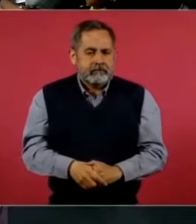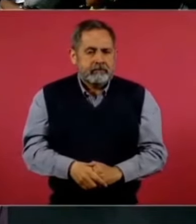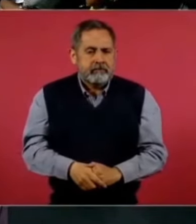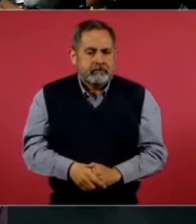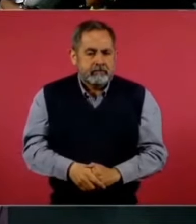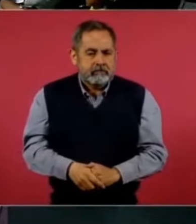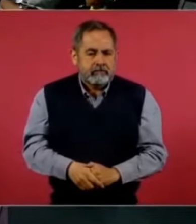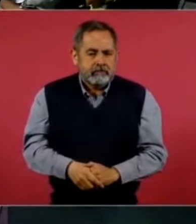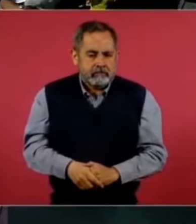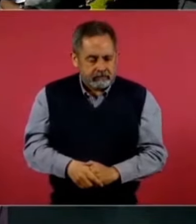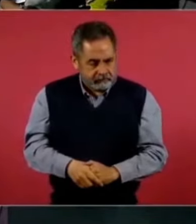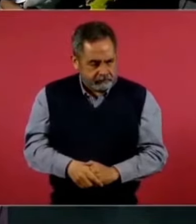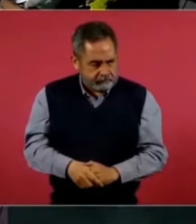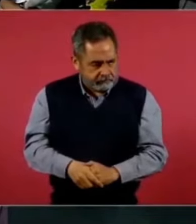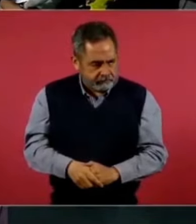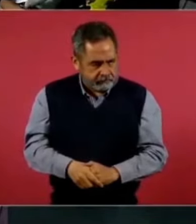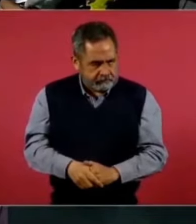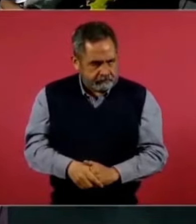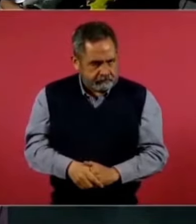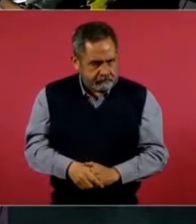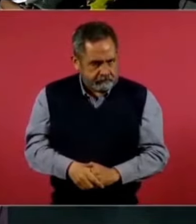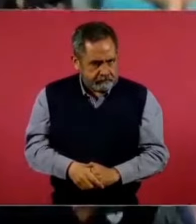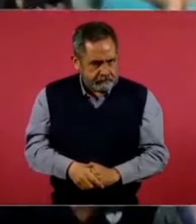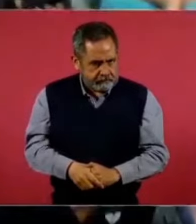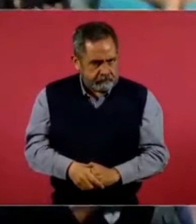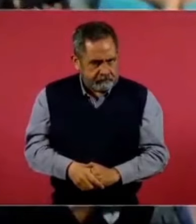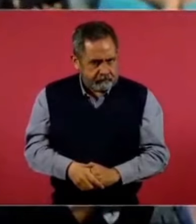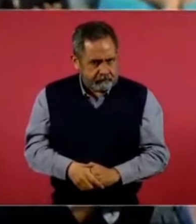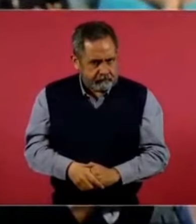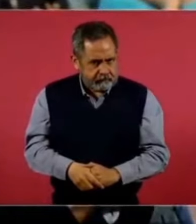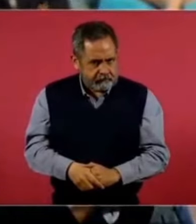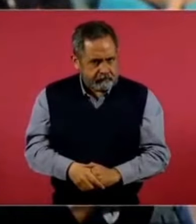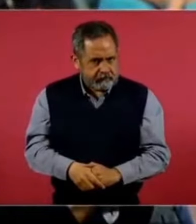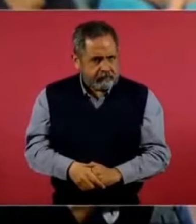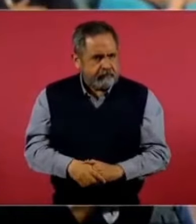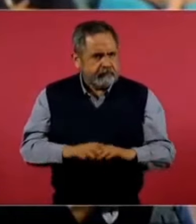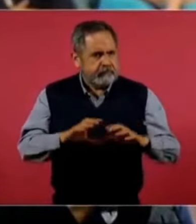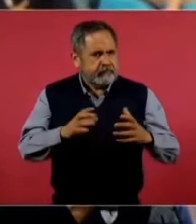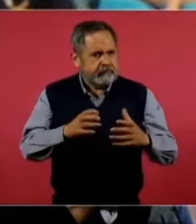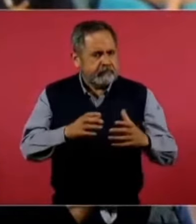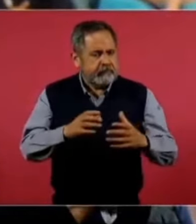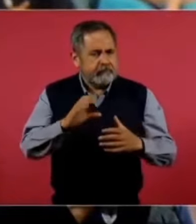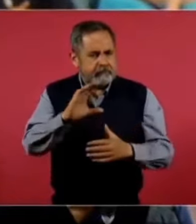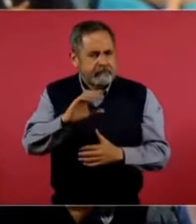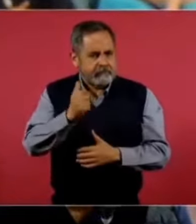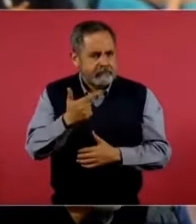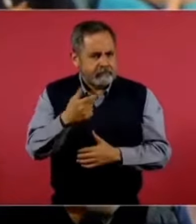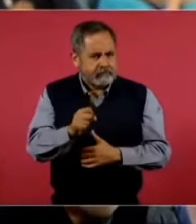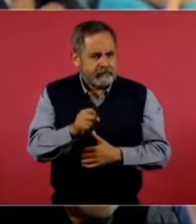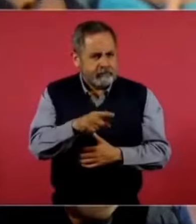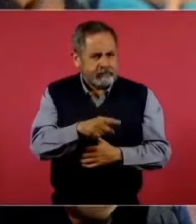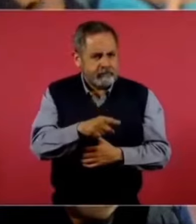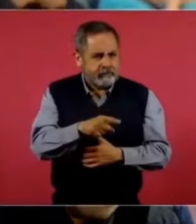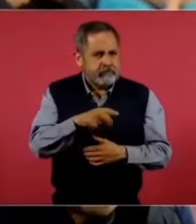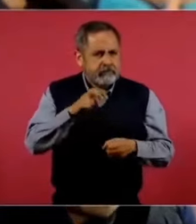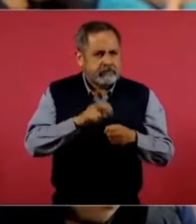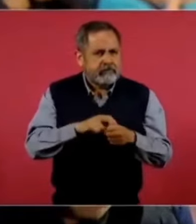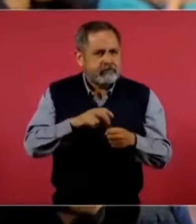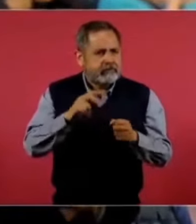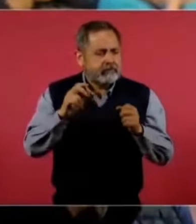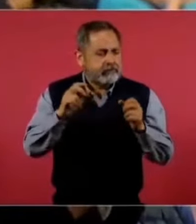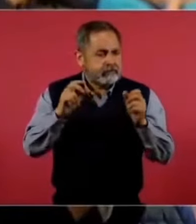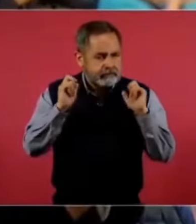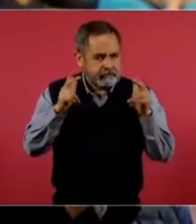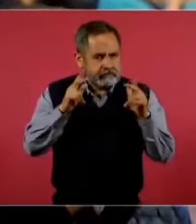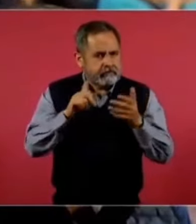Los anuncios. Previo al enfrentamiento entre cárteles de Jalisco Nueva Generación y de Sinaloa en Chiapas, ha dejado hasta este momento 11